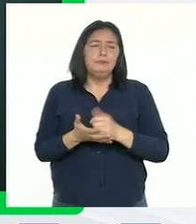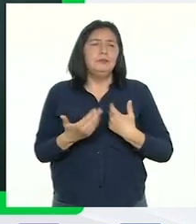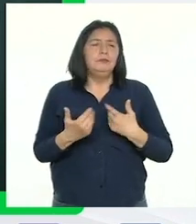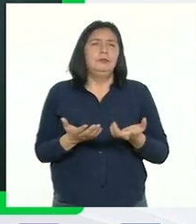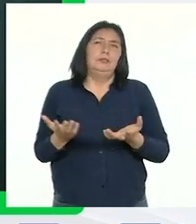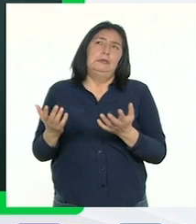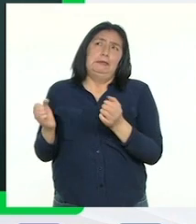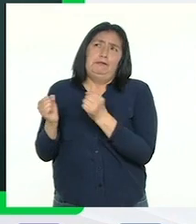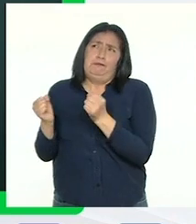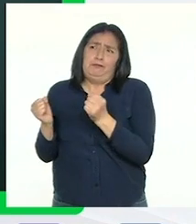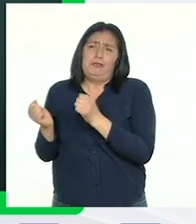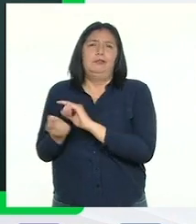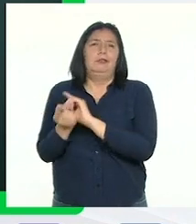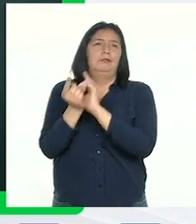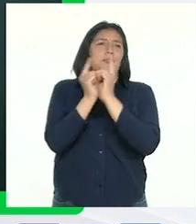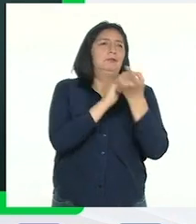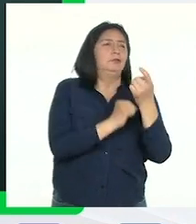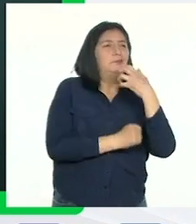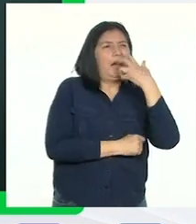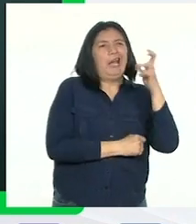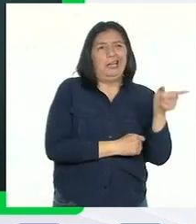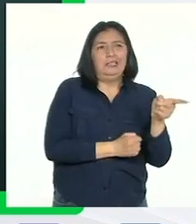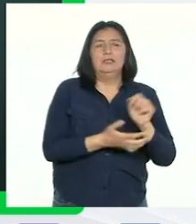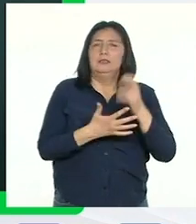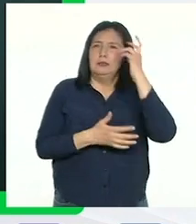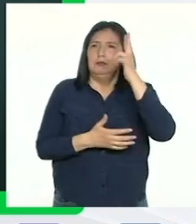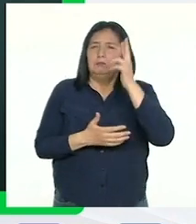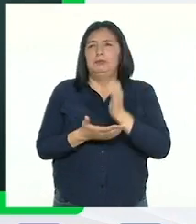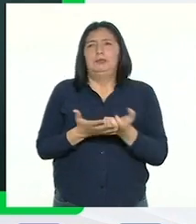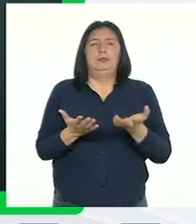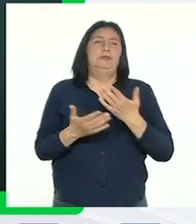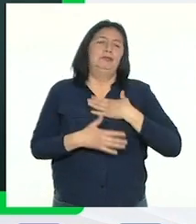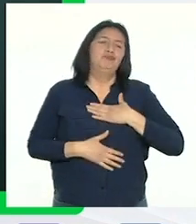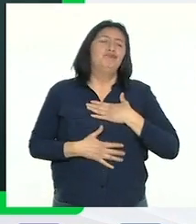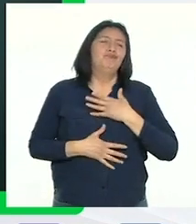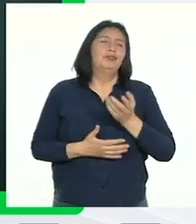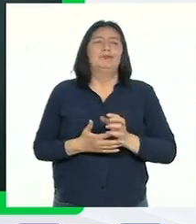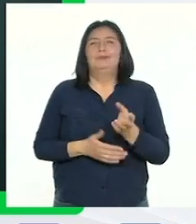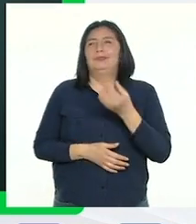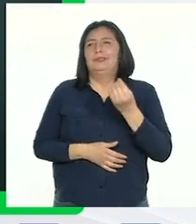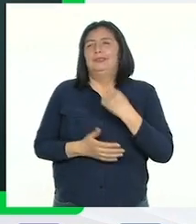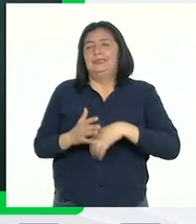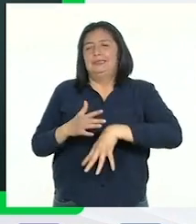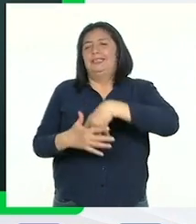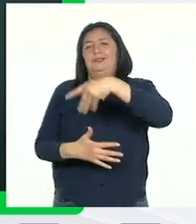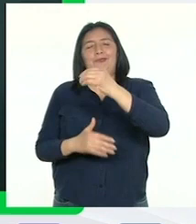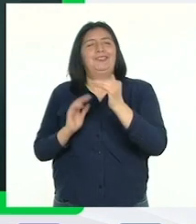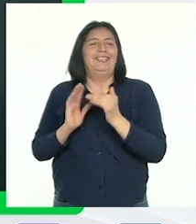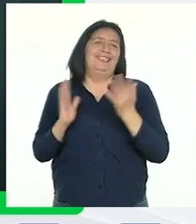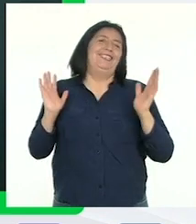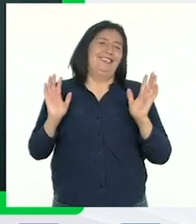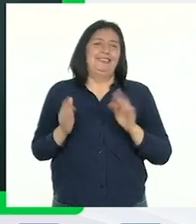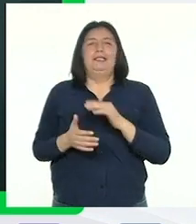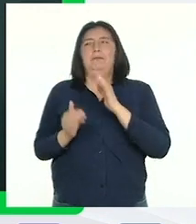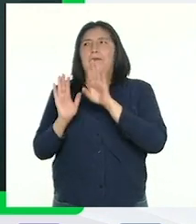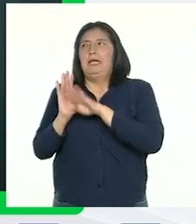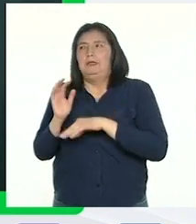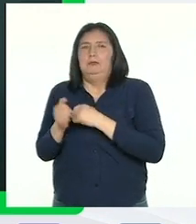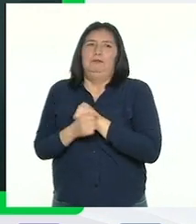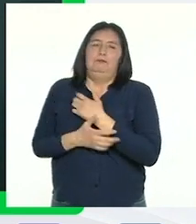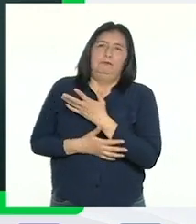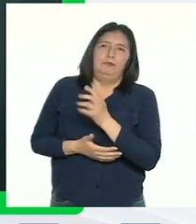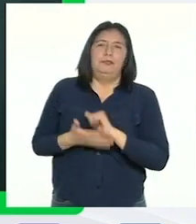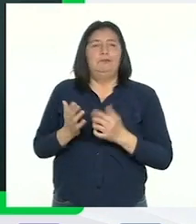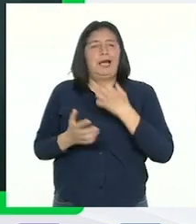clima más frío a uno más caliente. Y por eso se nos hace más agradable, ¿no? Ya que salimos por fin de un clima frío rumbo a uno